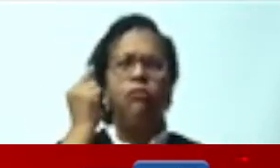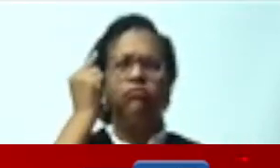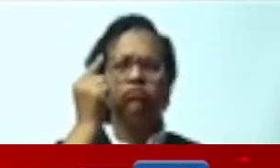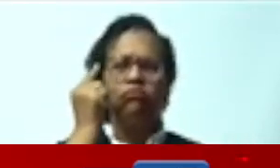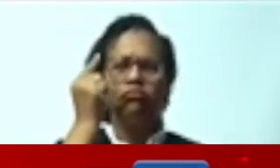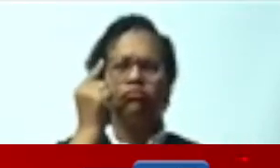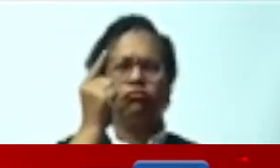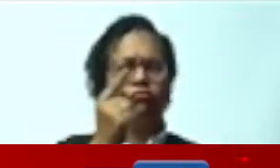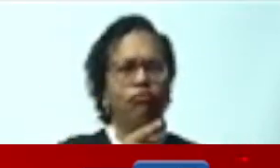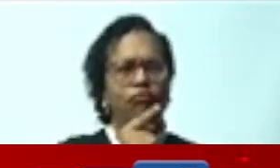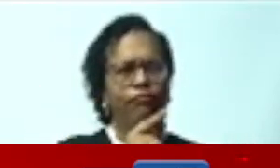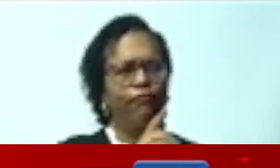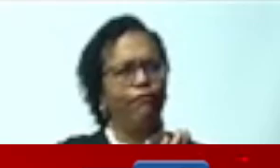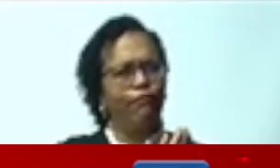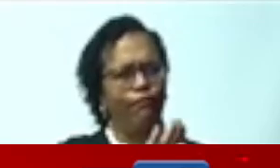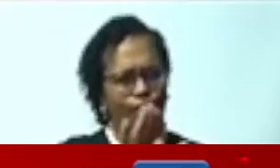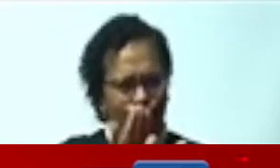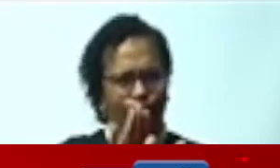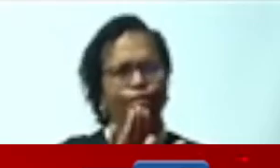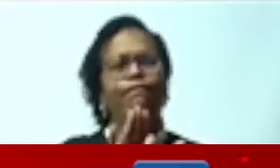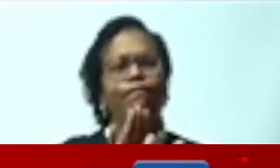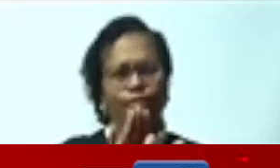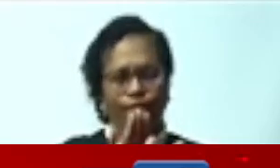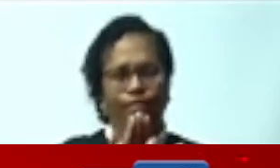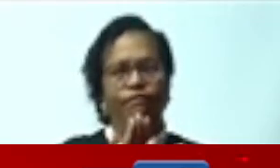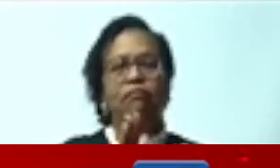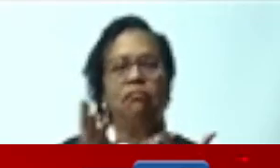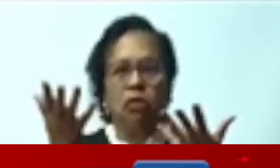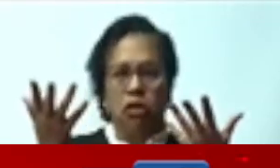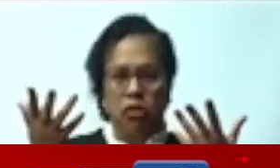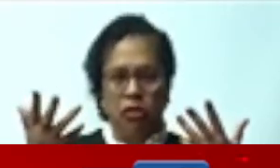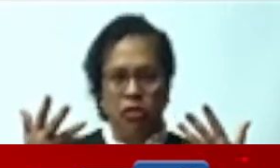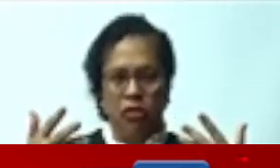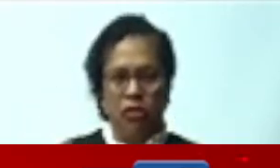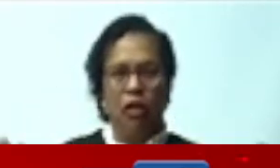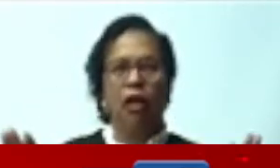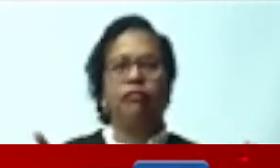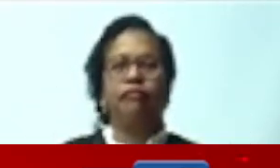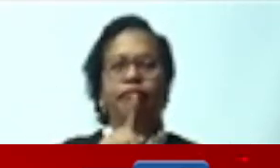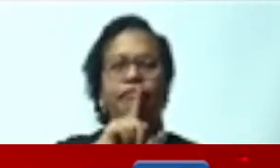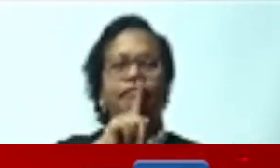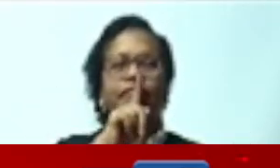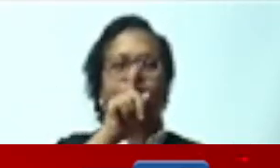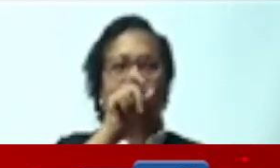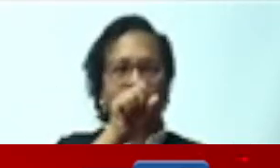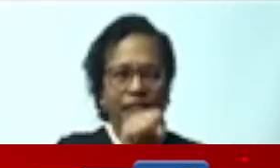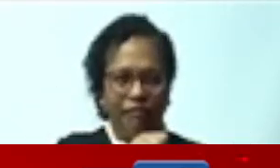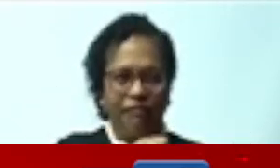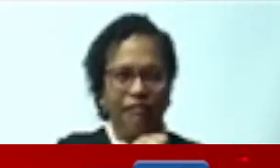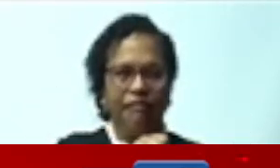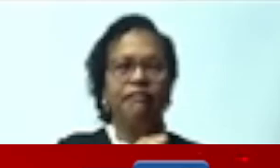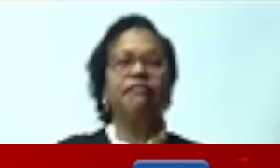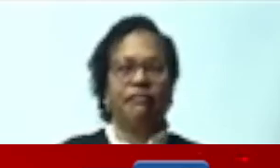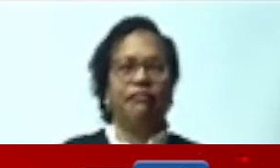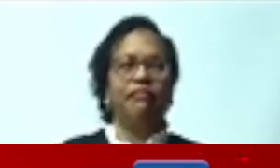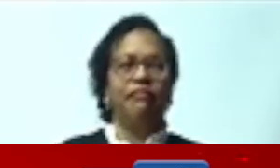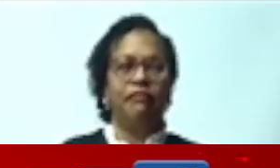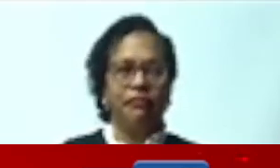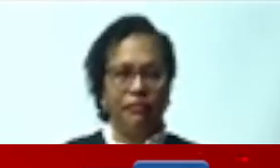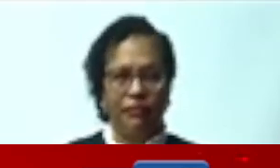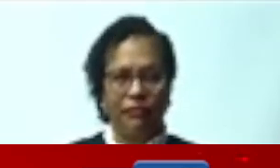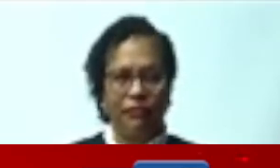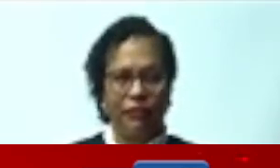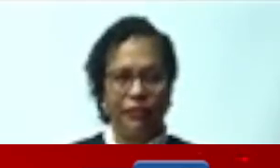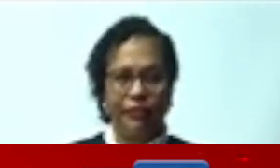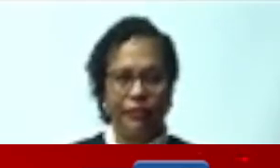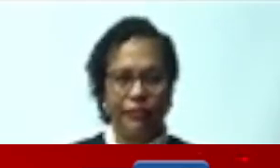primera etapa de esos miembros de la policía ya es una realidad. Sabemos que en el